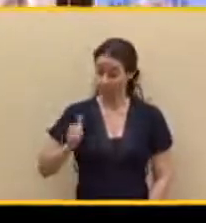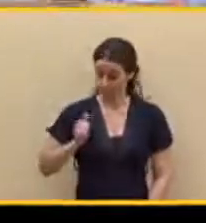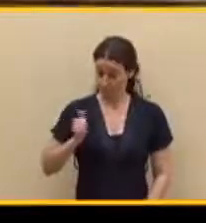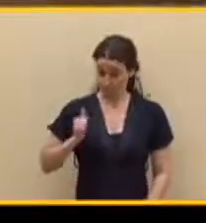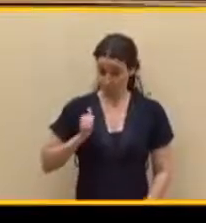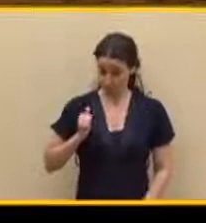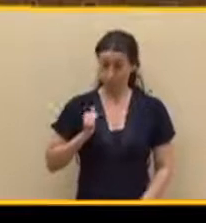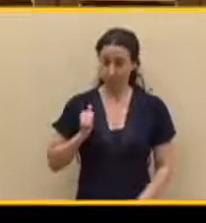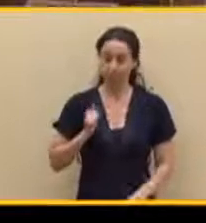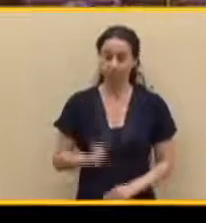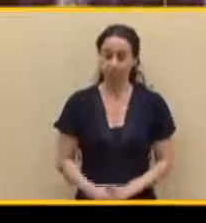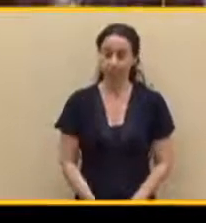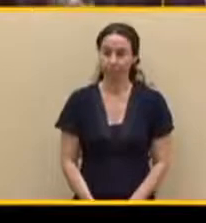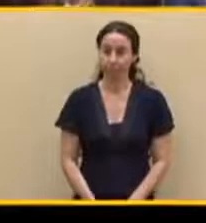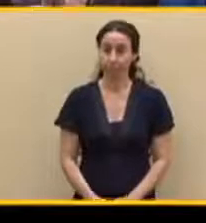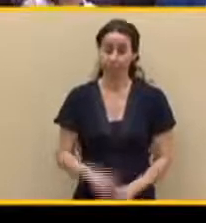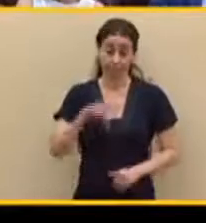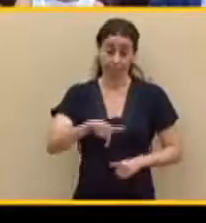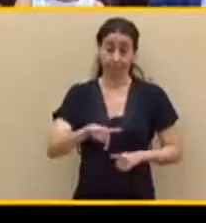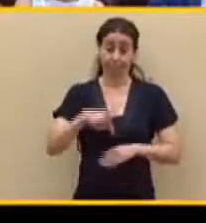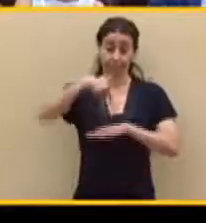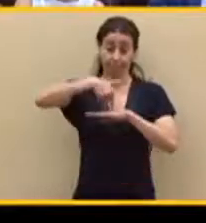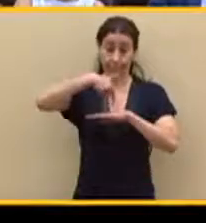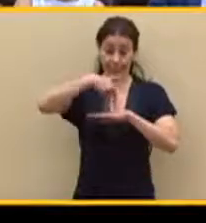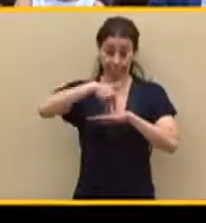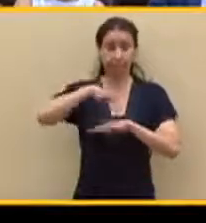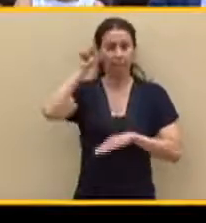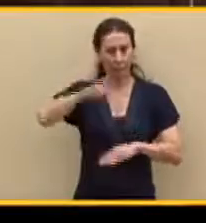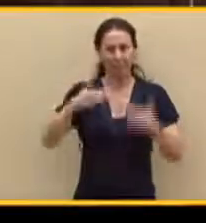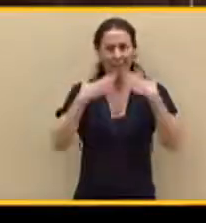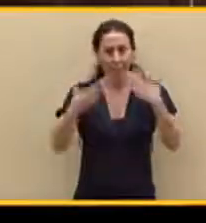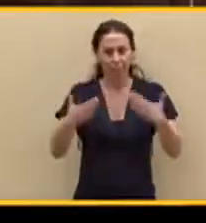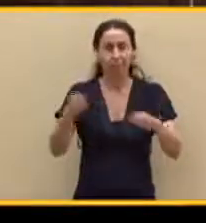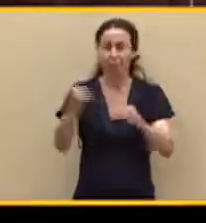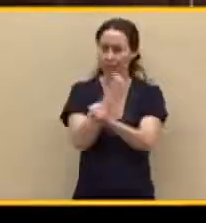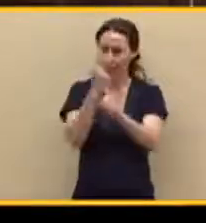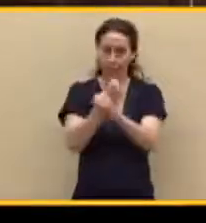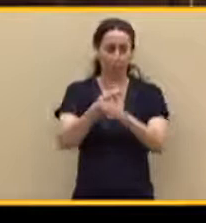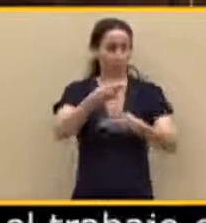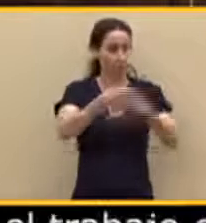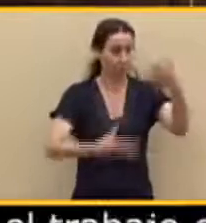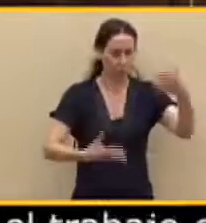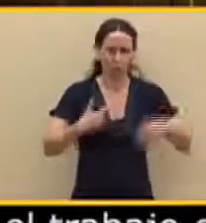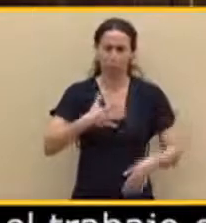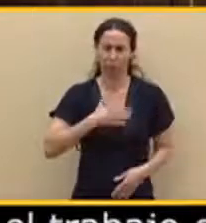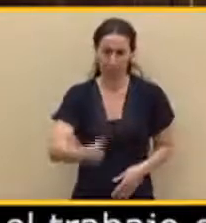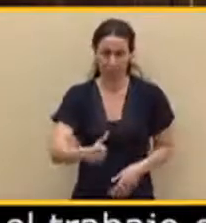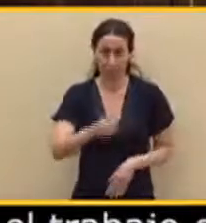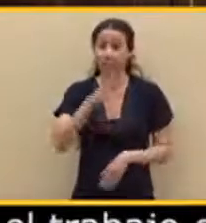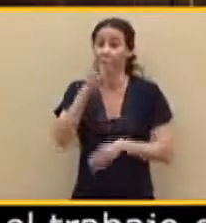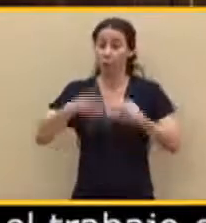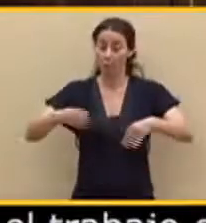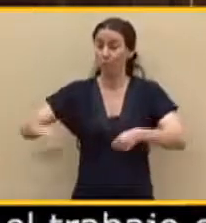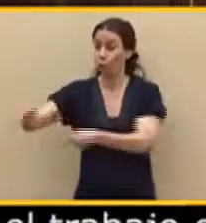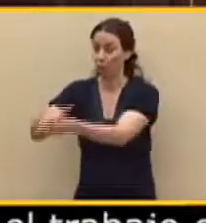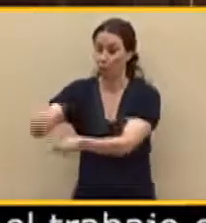Aprovecho desde esta tribuna para agradecer el trabajo de un periodismo valiente que destapa lo que ustedes, como dijo el señor